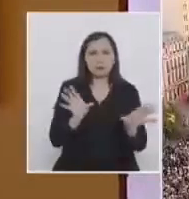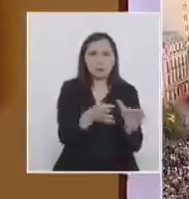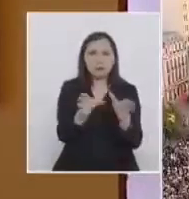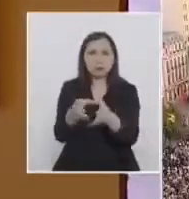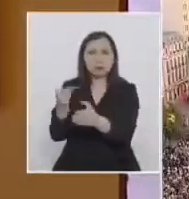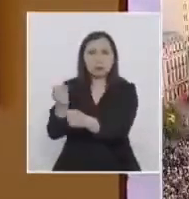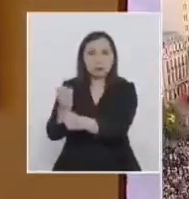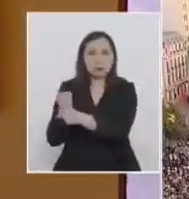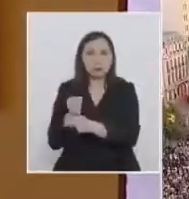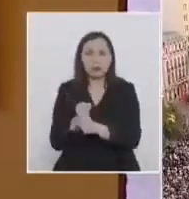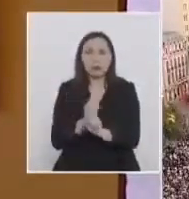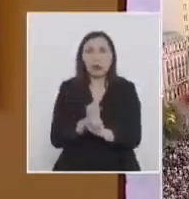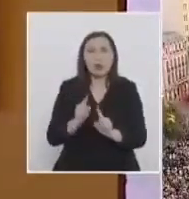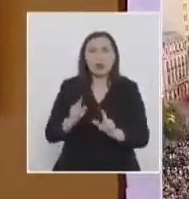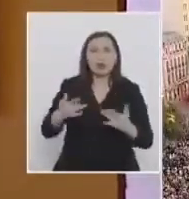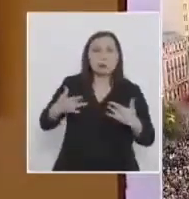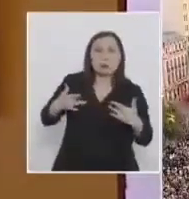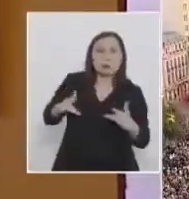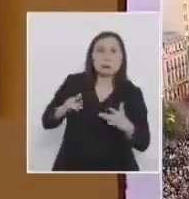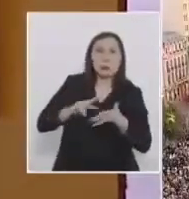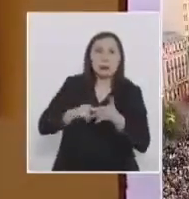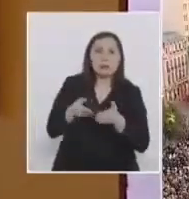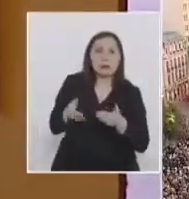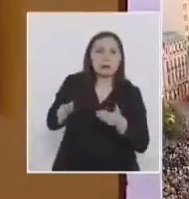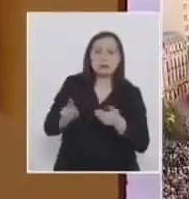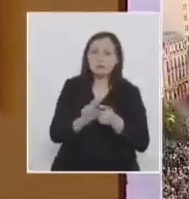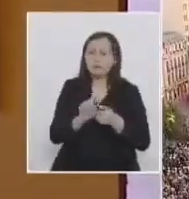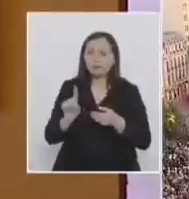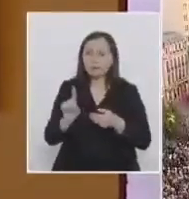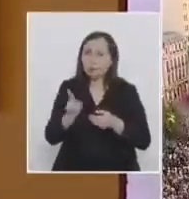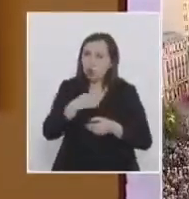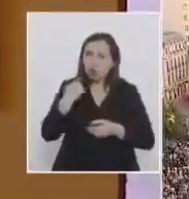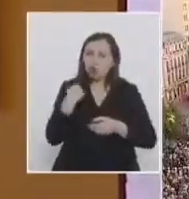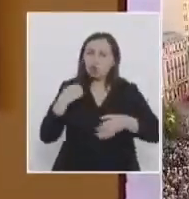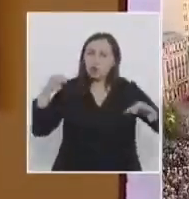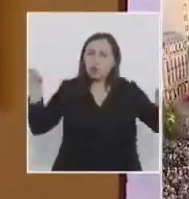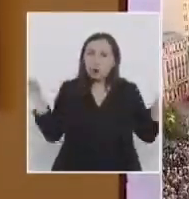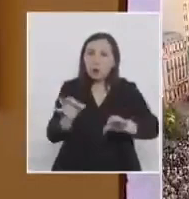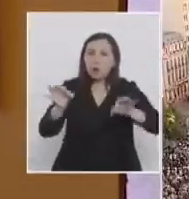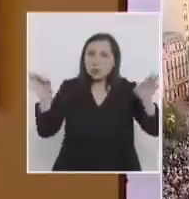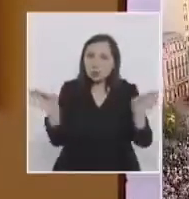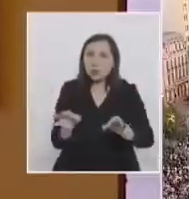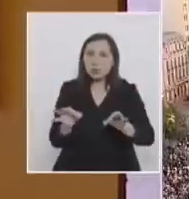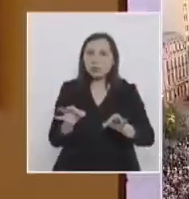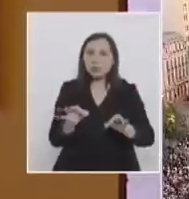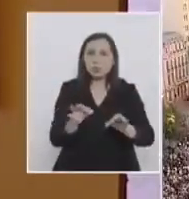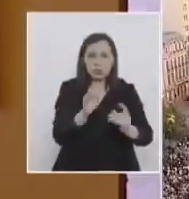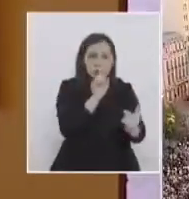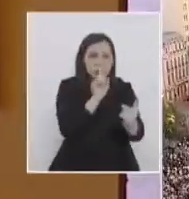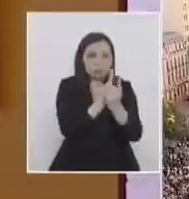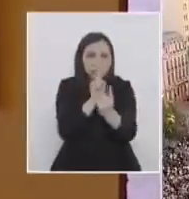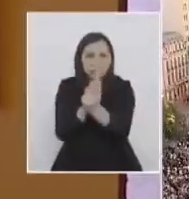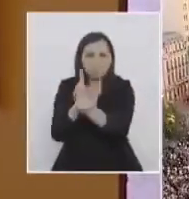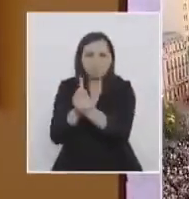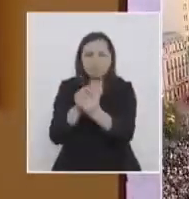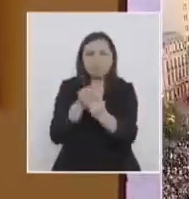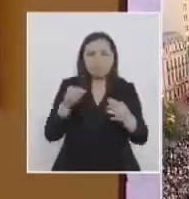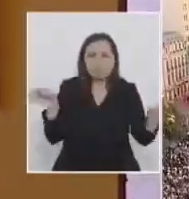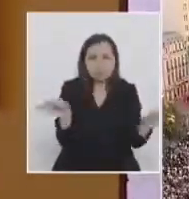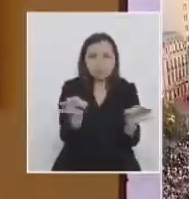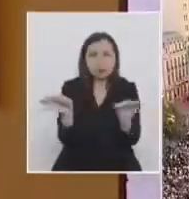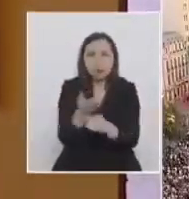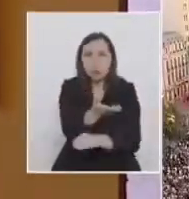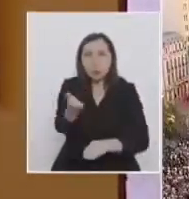no le haremos el quite a los problemas. Vamos a explicar, vamos a hablar con ustedes